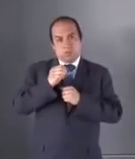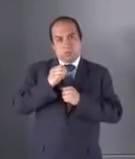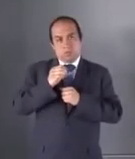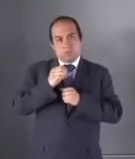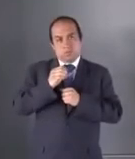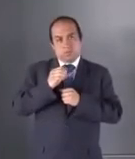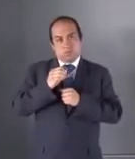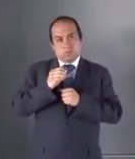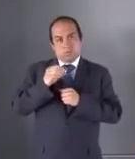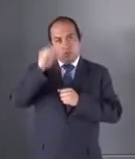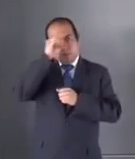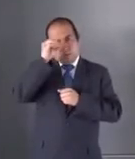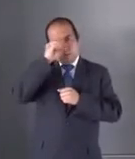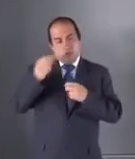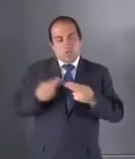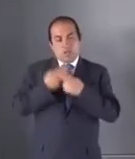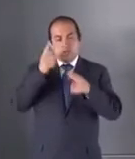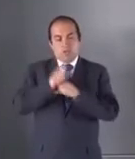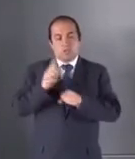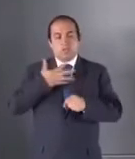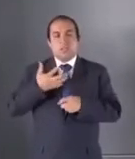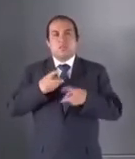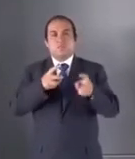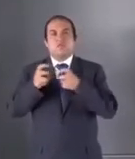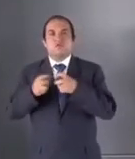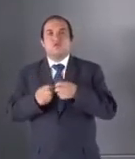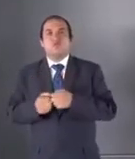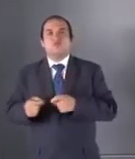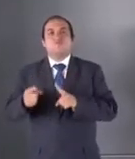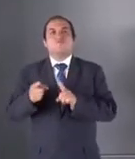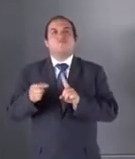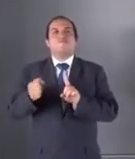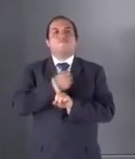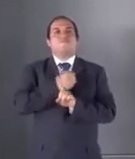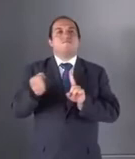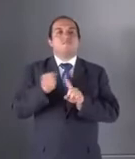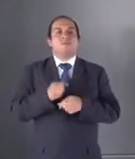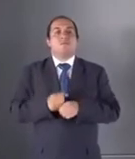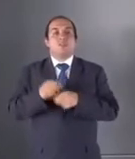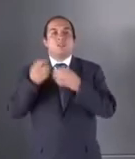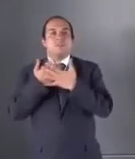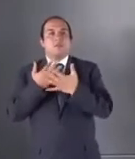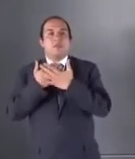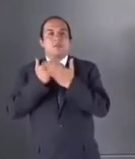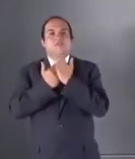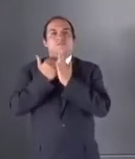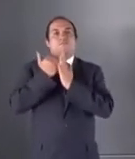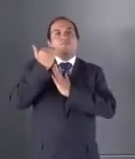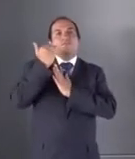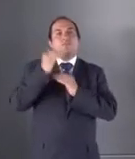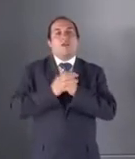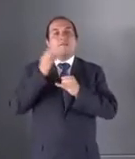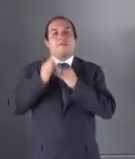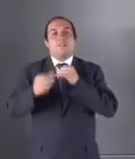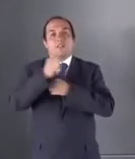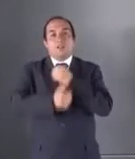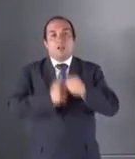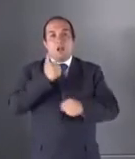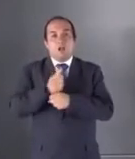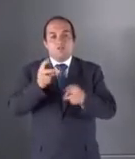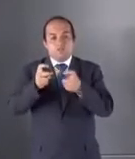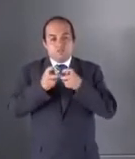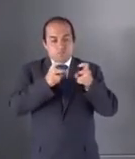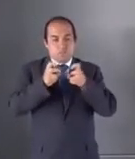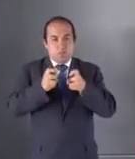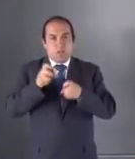también delitos violentos. O sea, ¿se espera que repunte la incidencia delictiva a finales de año, que haya más robo a